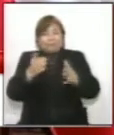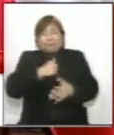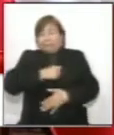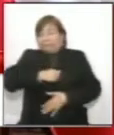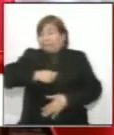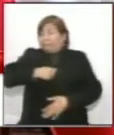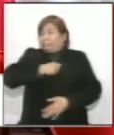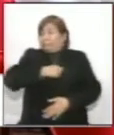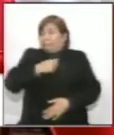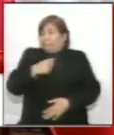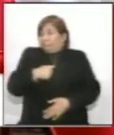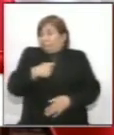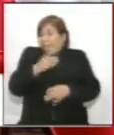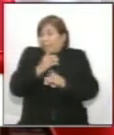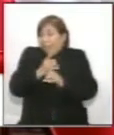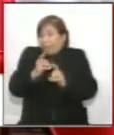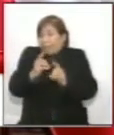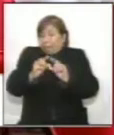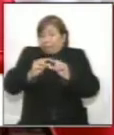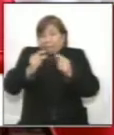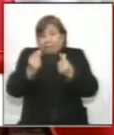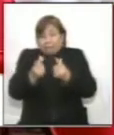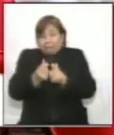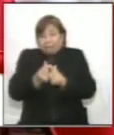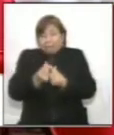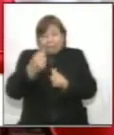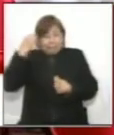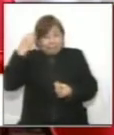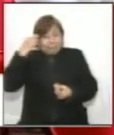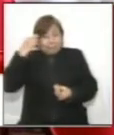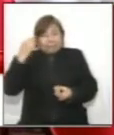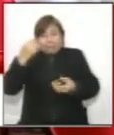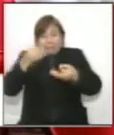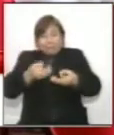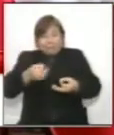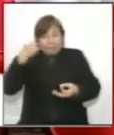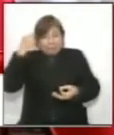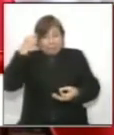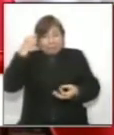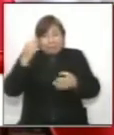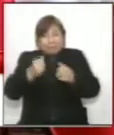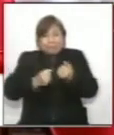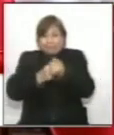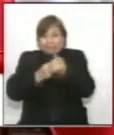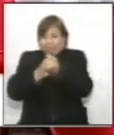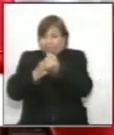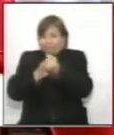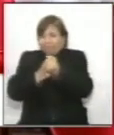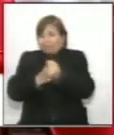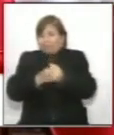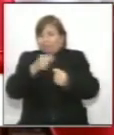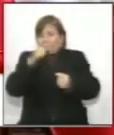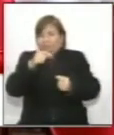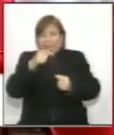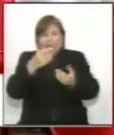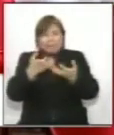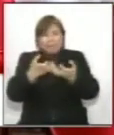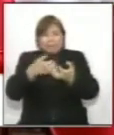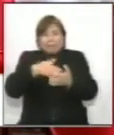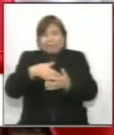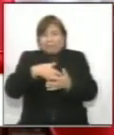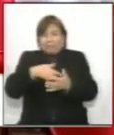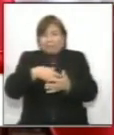yo soy democrático, yo pertenezco a un partido político y creo que los partidos políticos hay que fortalecerlos, pero aquí se están pretendiendo